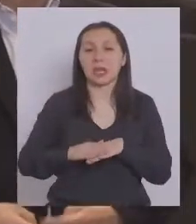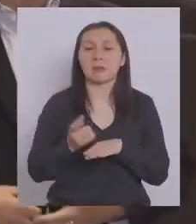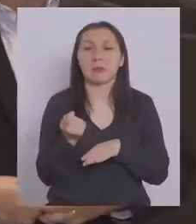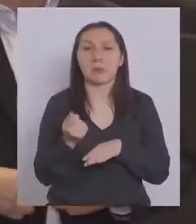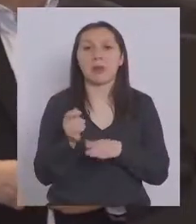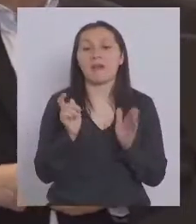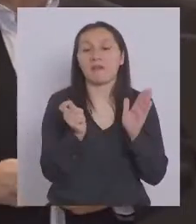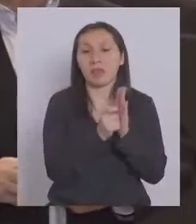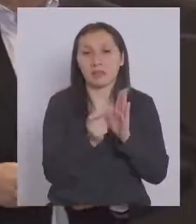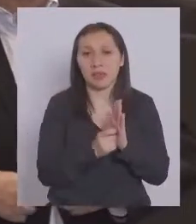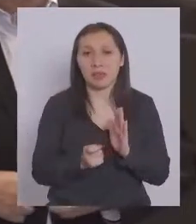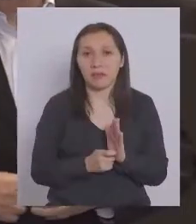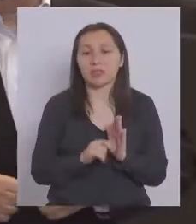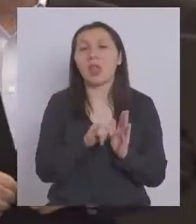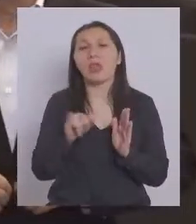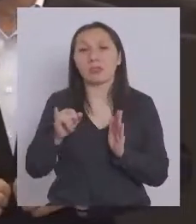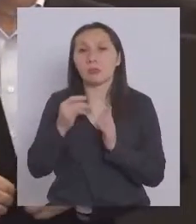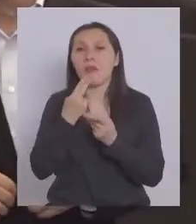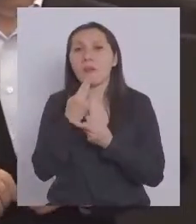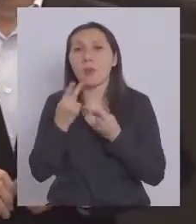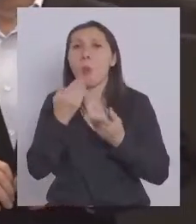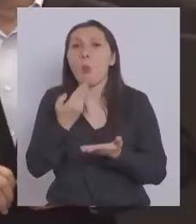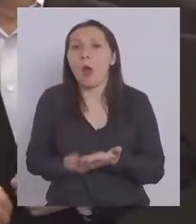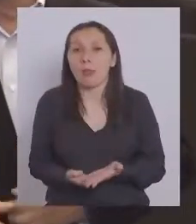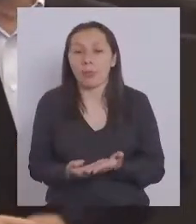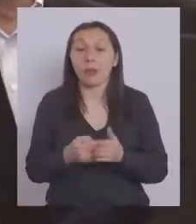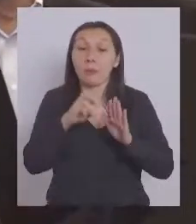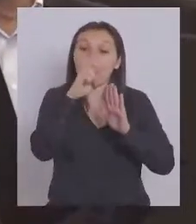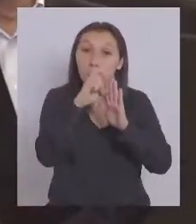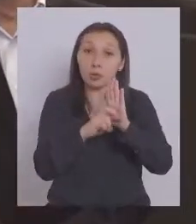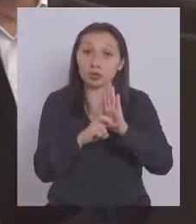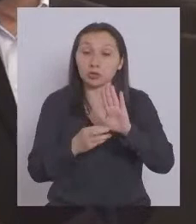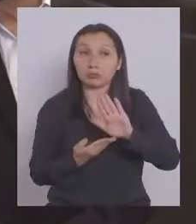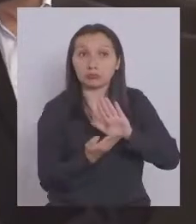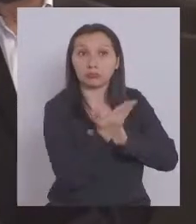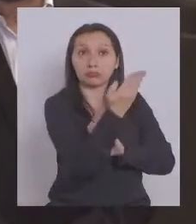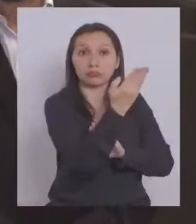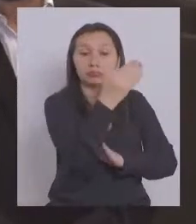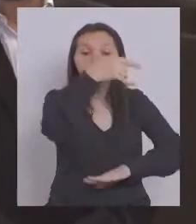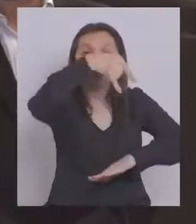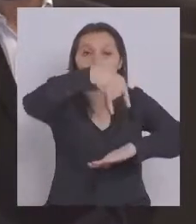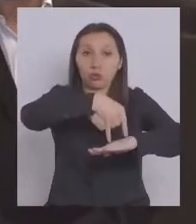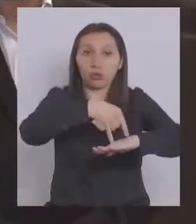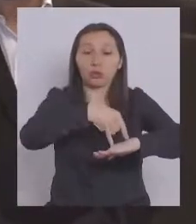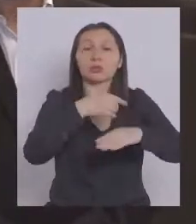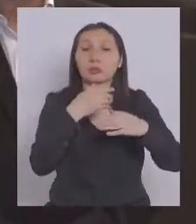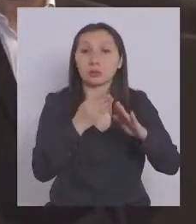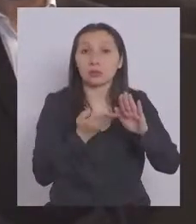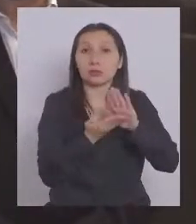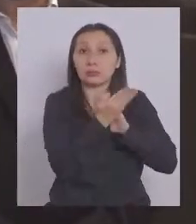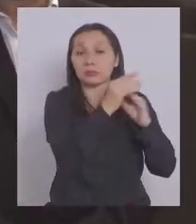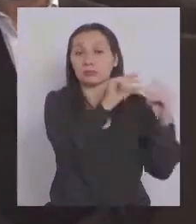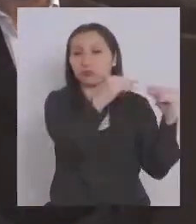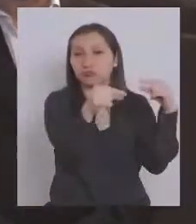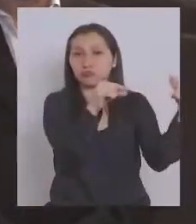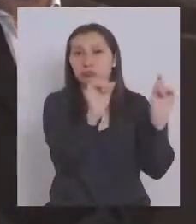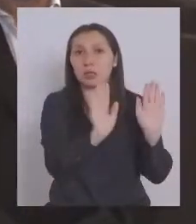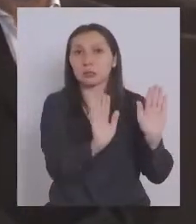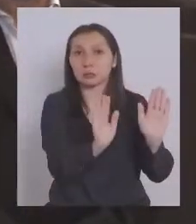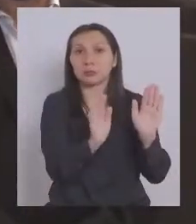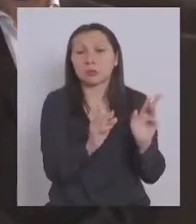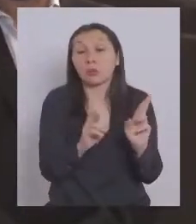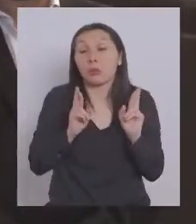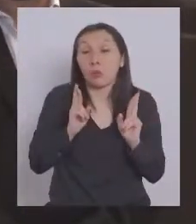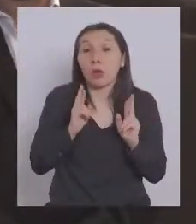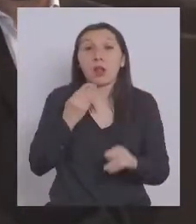en fechas que están por especificarse. Este proyecto ingresó al Congreso, está ingresando para su discusión y yo espero